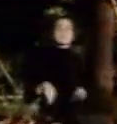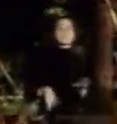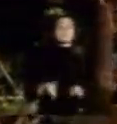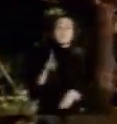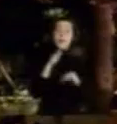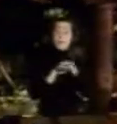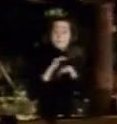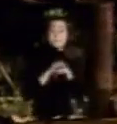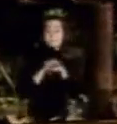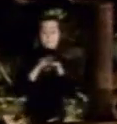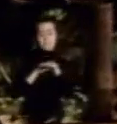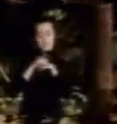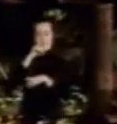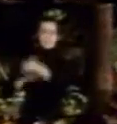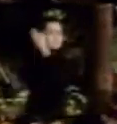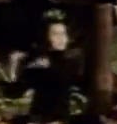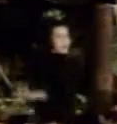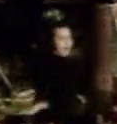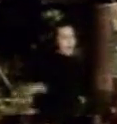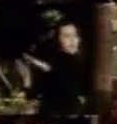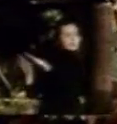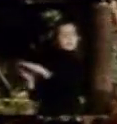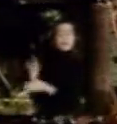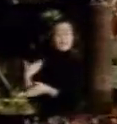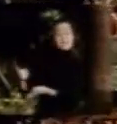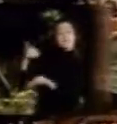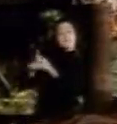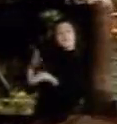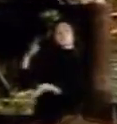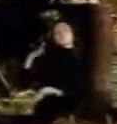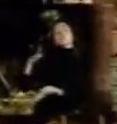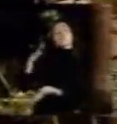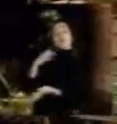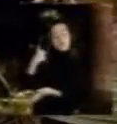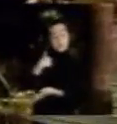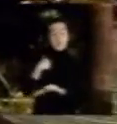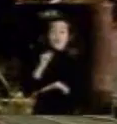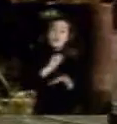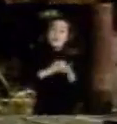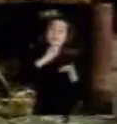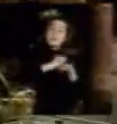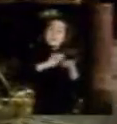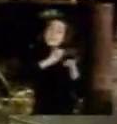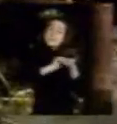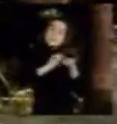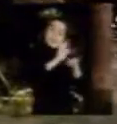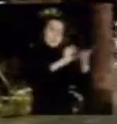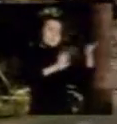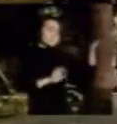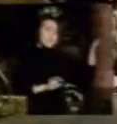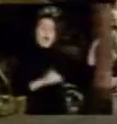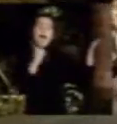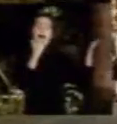amiga de la infancia, ayer me pidió por favor que escribiera una letra que a la gente se